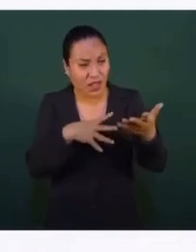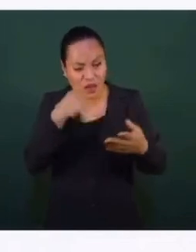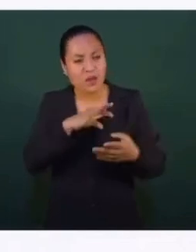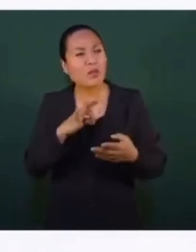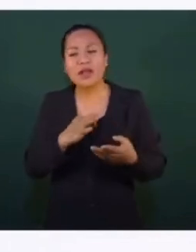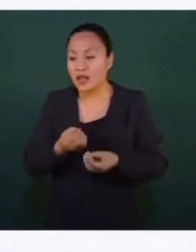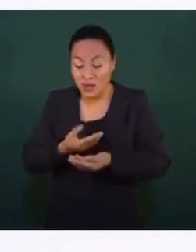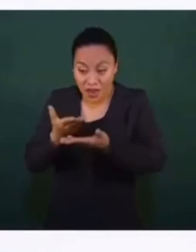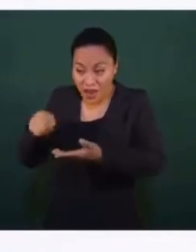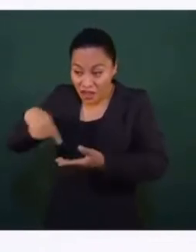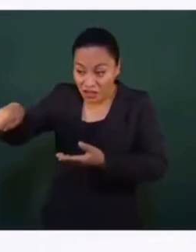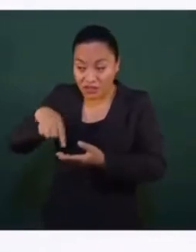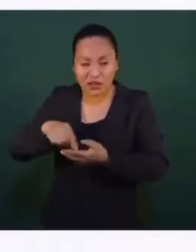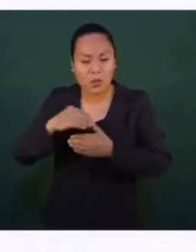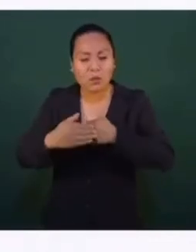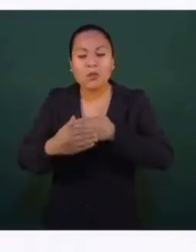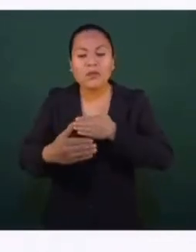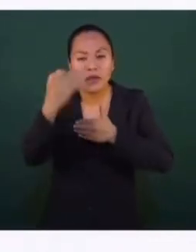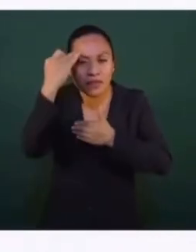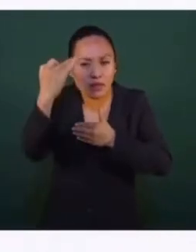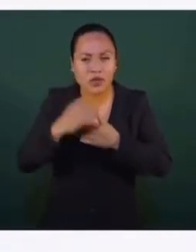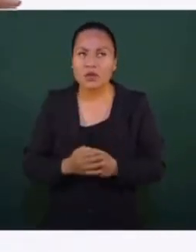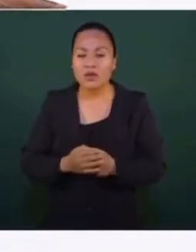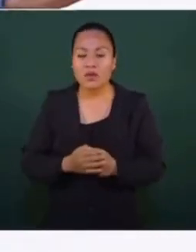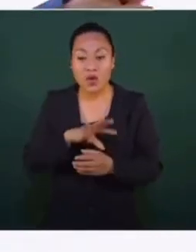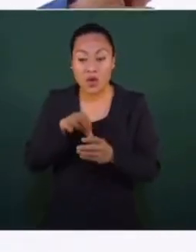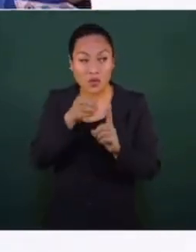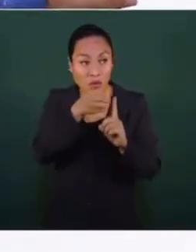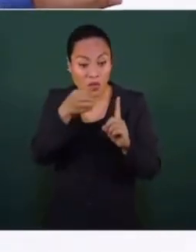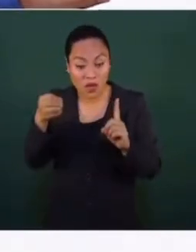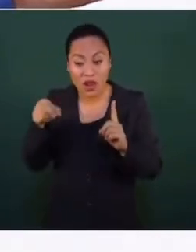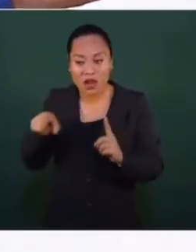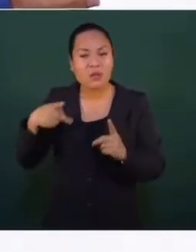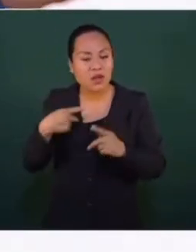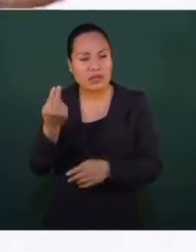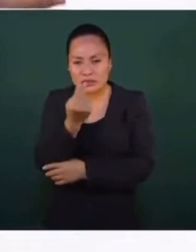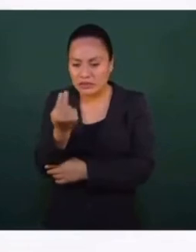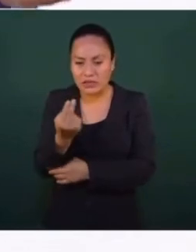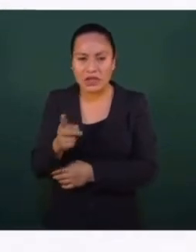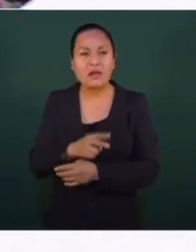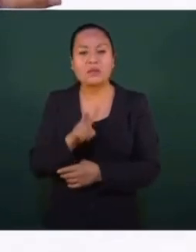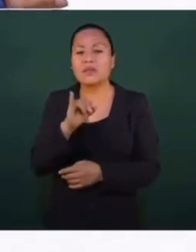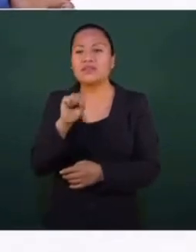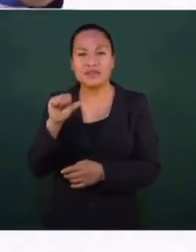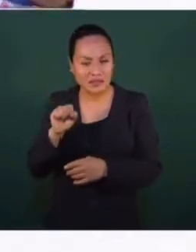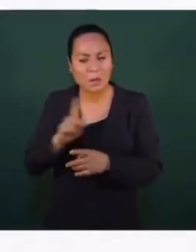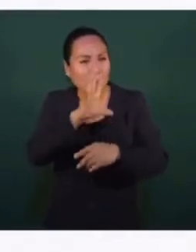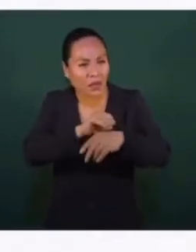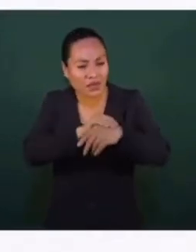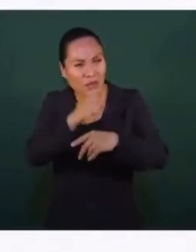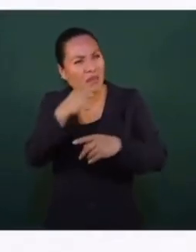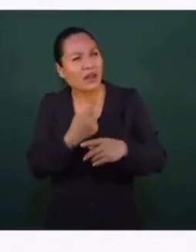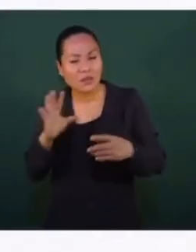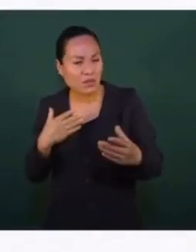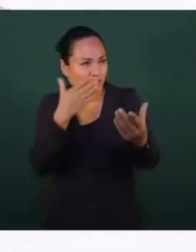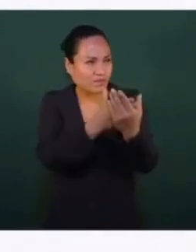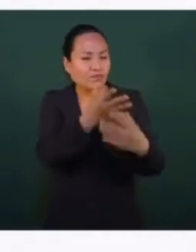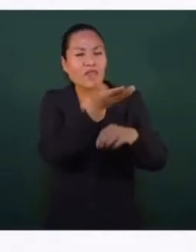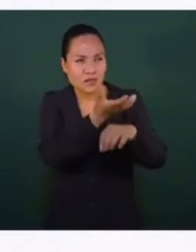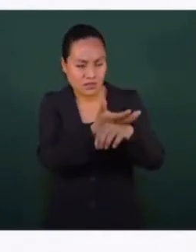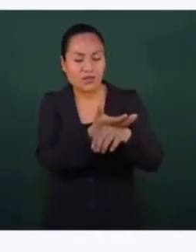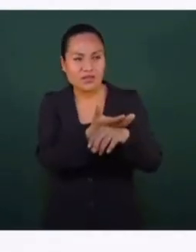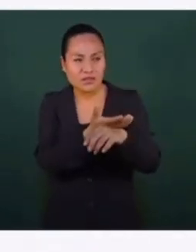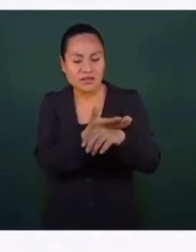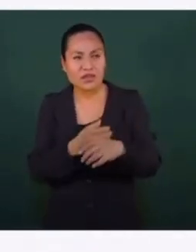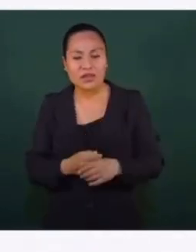programas para ofrecerles en el mediano plazo, de manera ordenada y de acuerdo a la demanda, visas temporales de trabajo para Estados Unidos. Con ello,